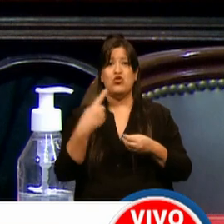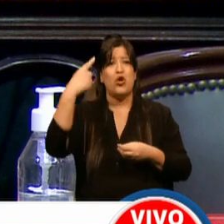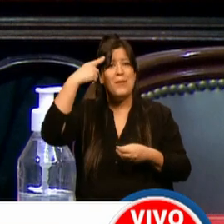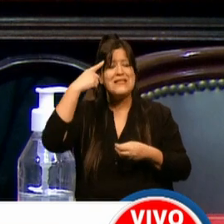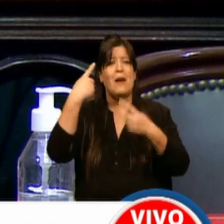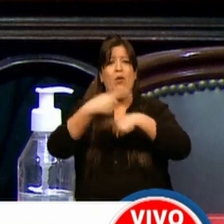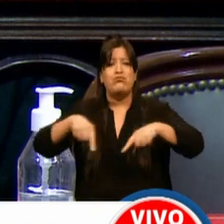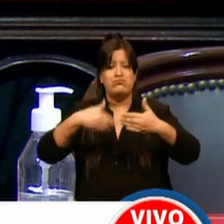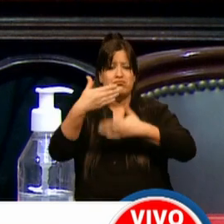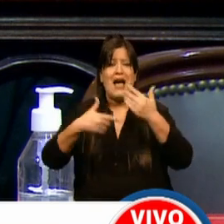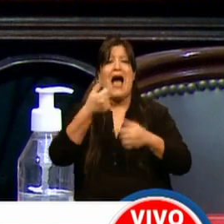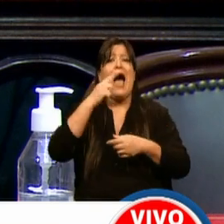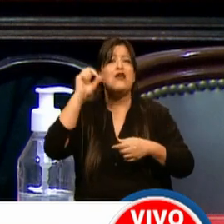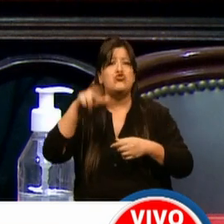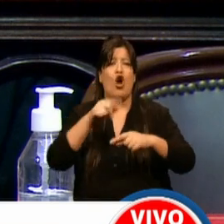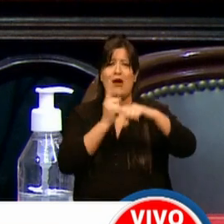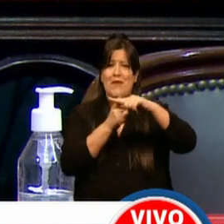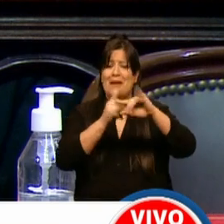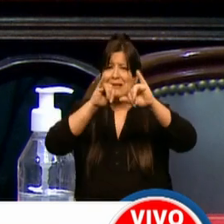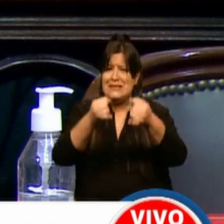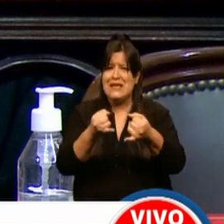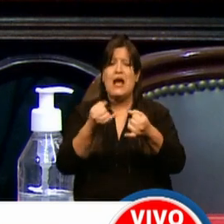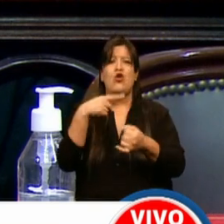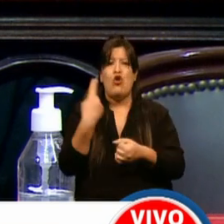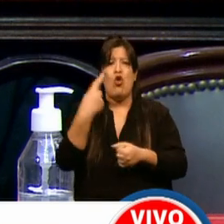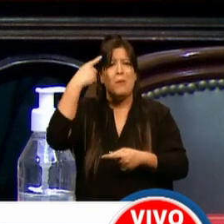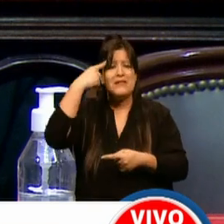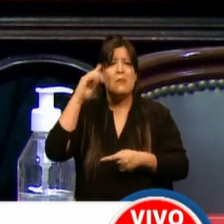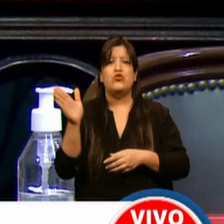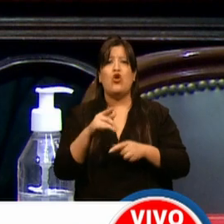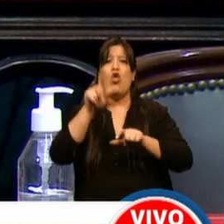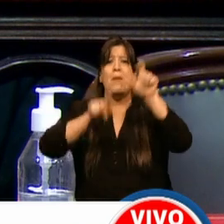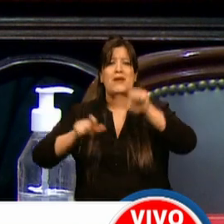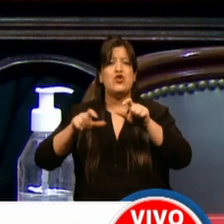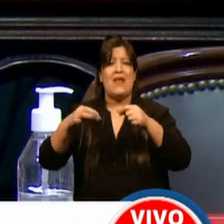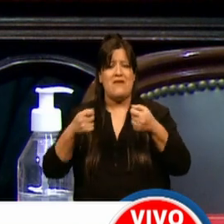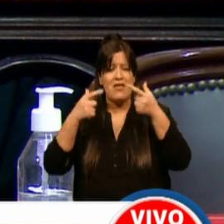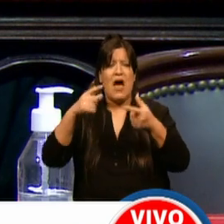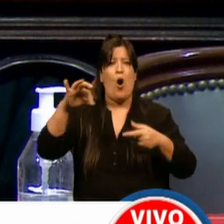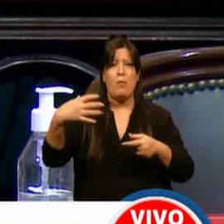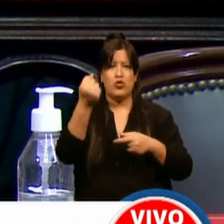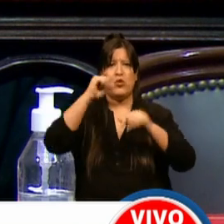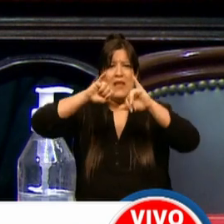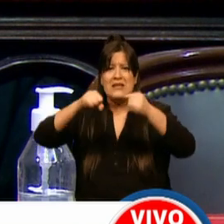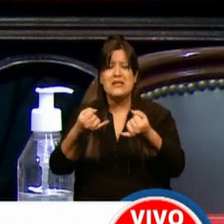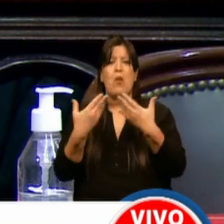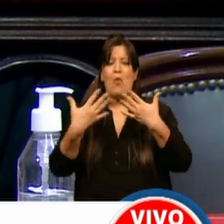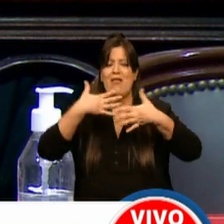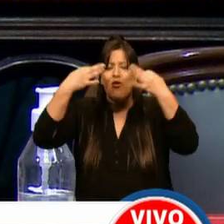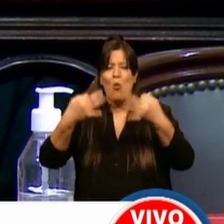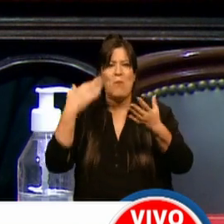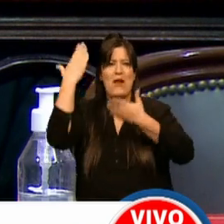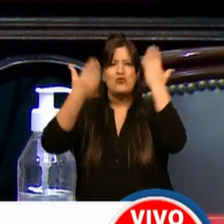la acción afirmativa justamente porque creemos que todos tienen que tener oportunidades para poder cumplir sus